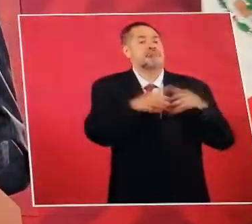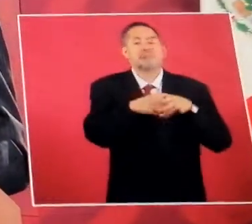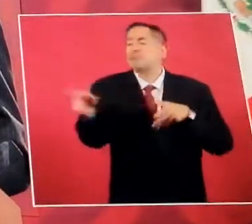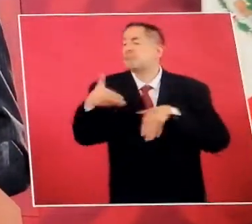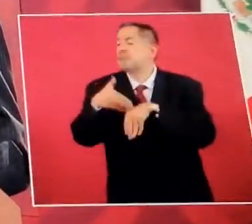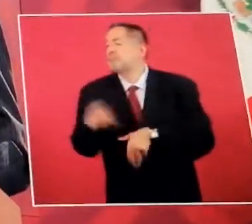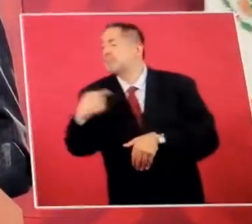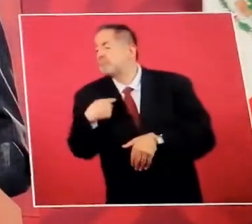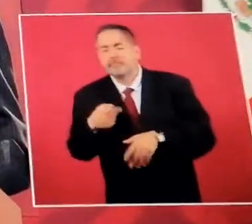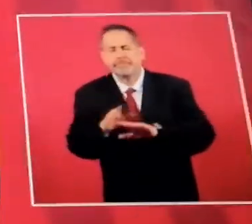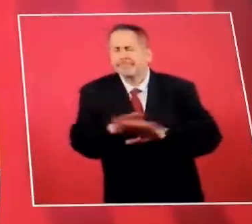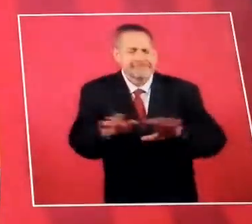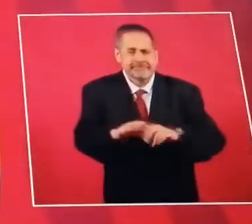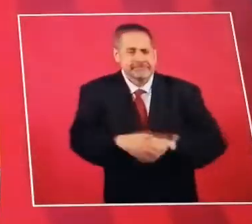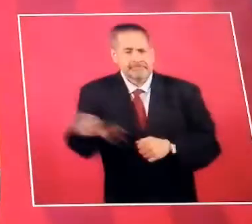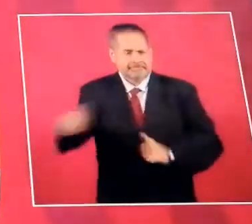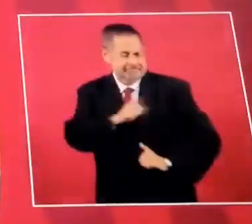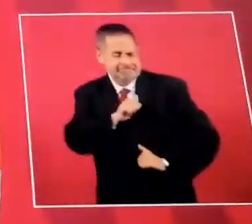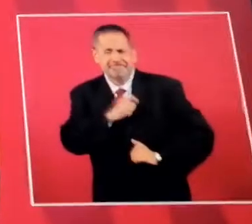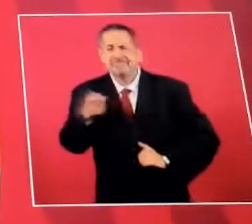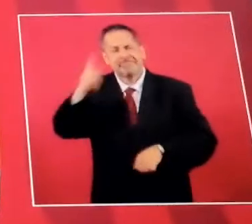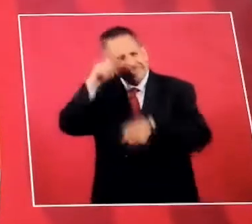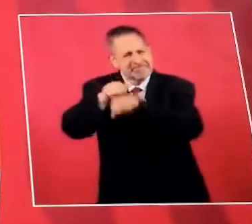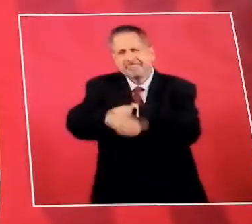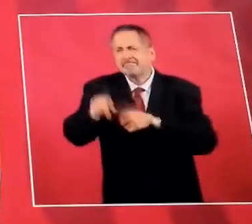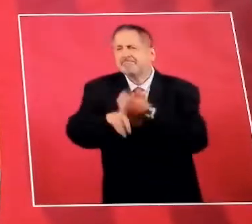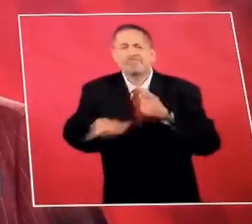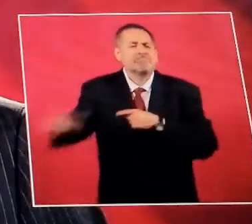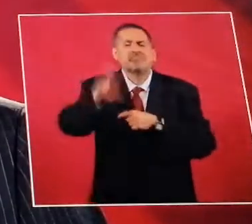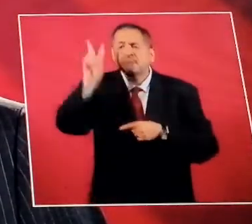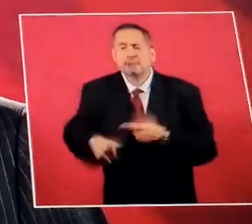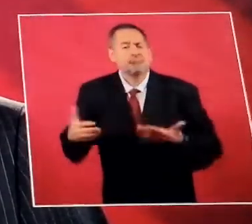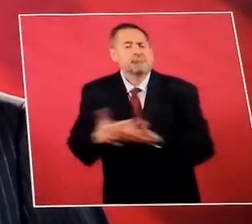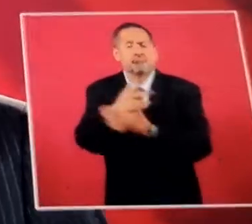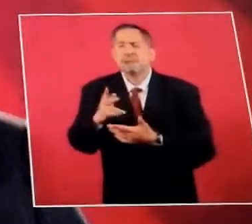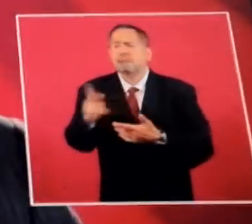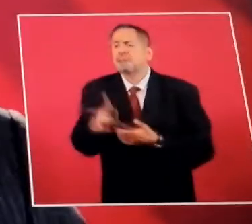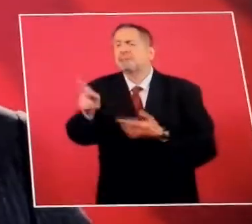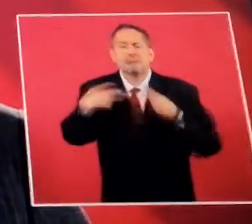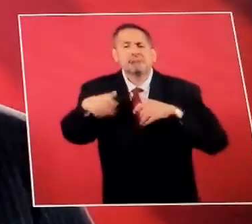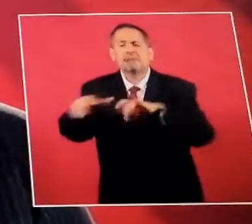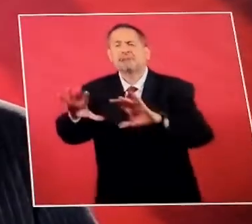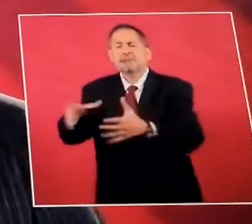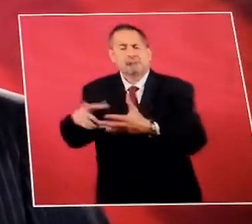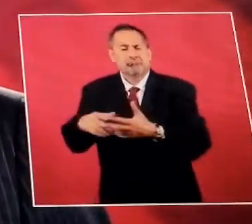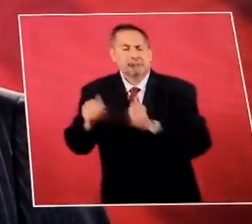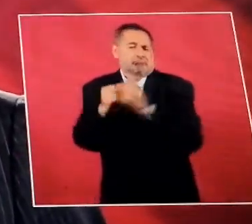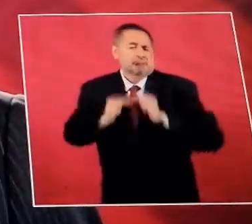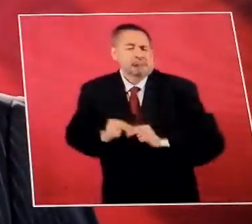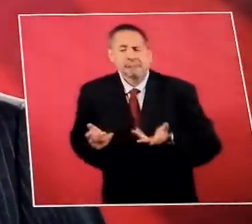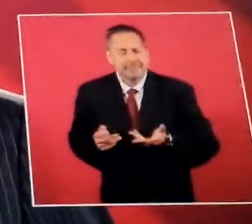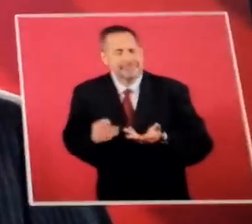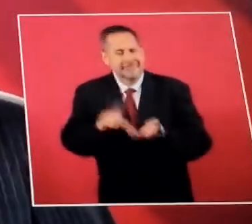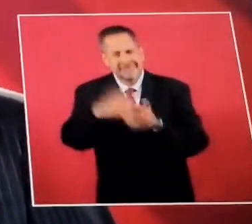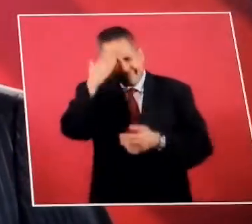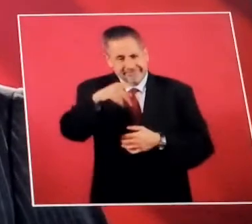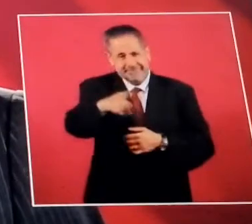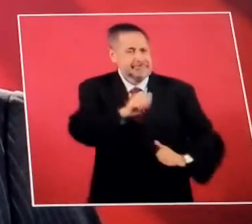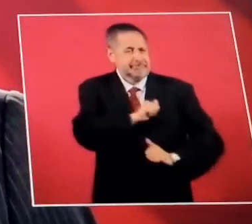El soldado es pueblo uniformado, ¿Dónde están los escándalos de